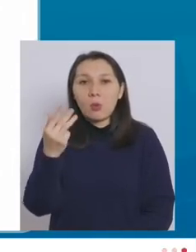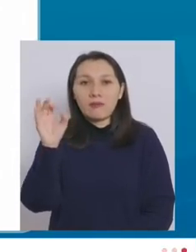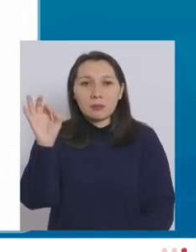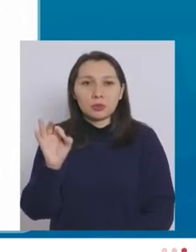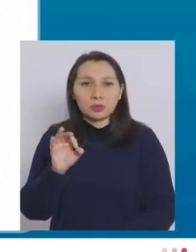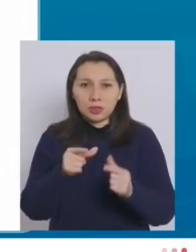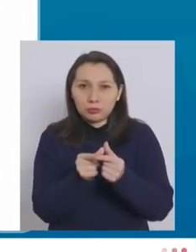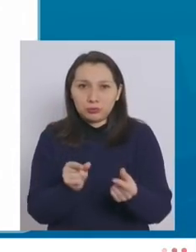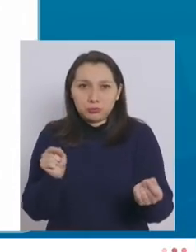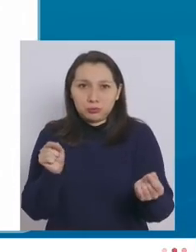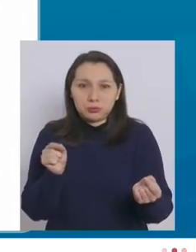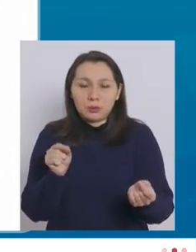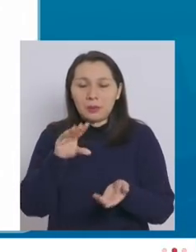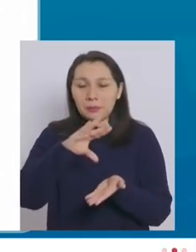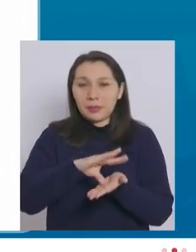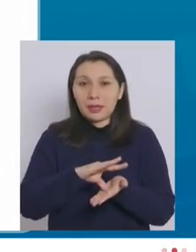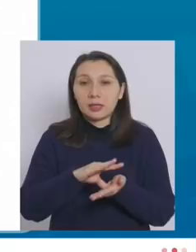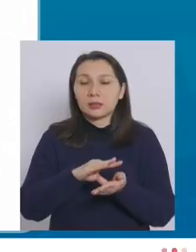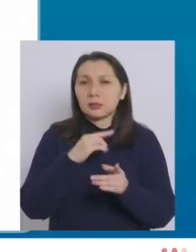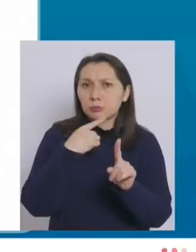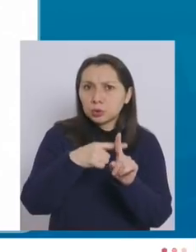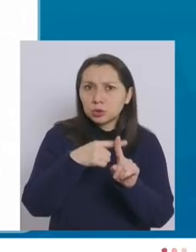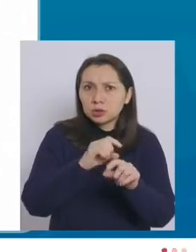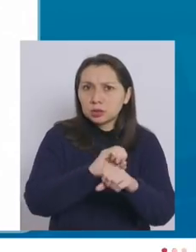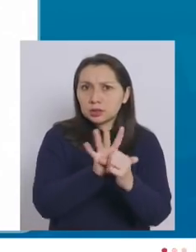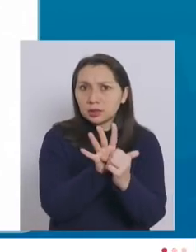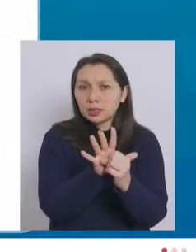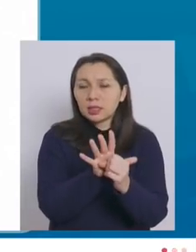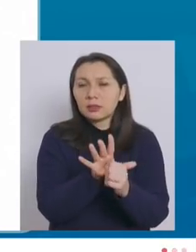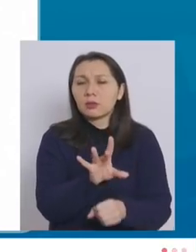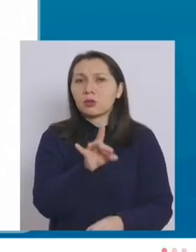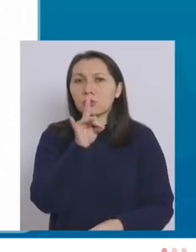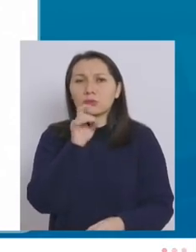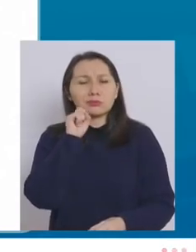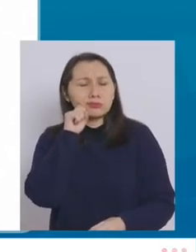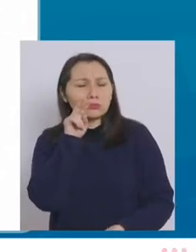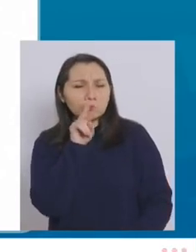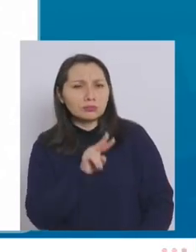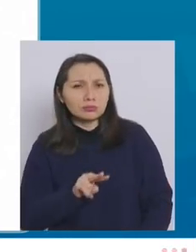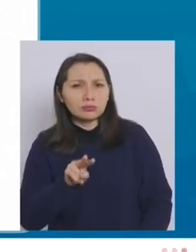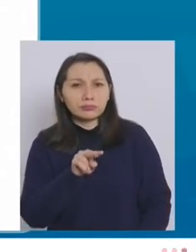6,9%. La positividad es un